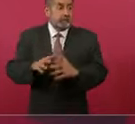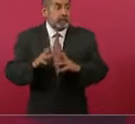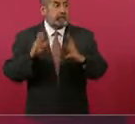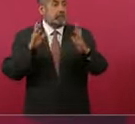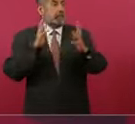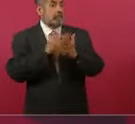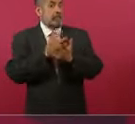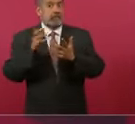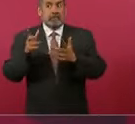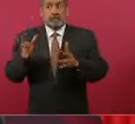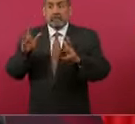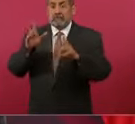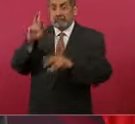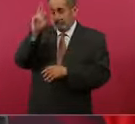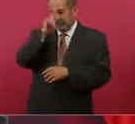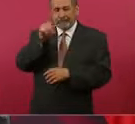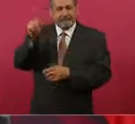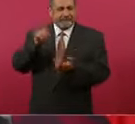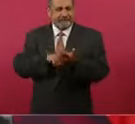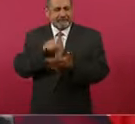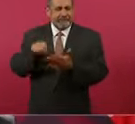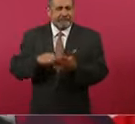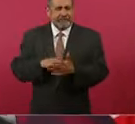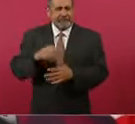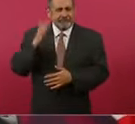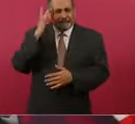a un hospital en Santa Fe.